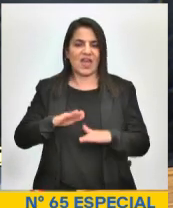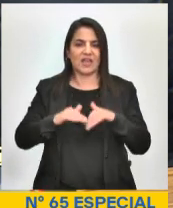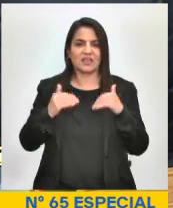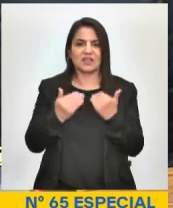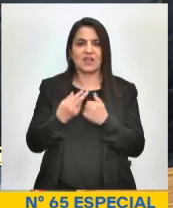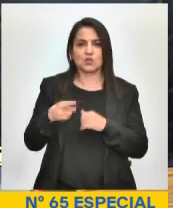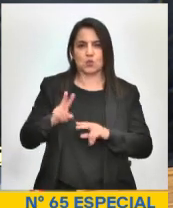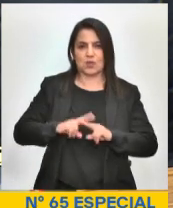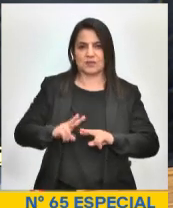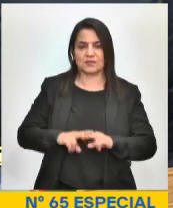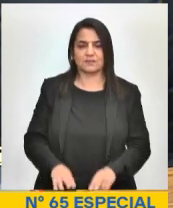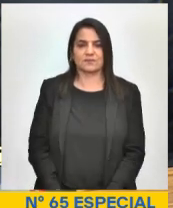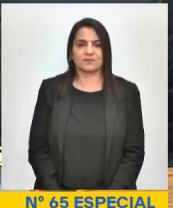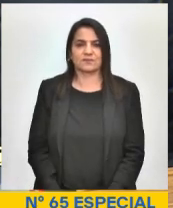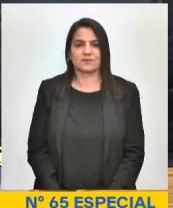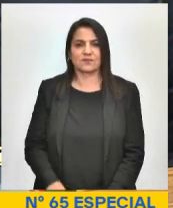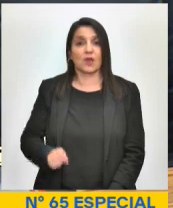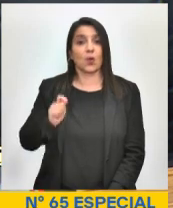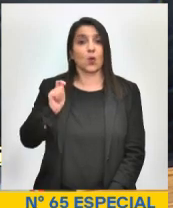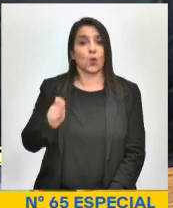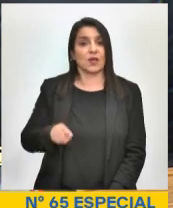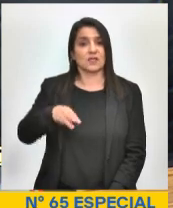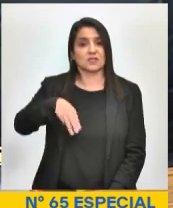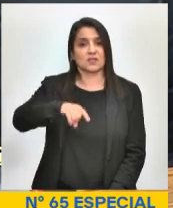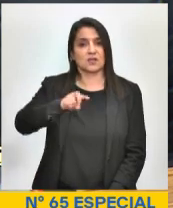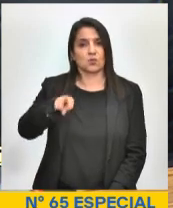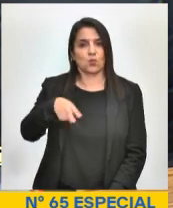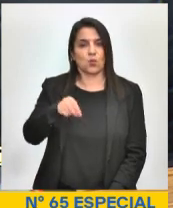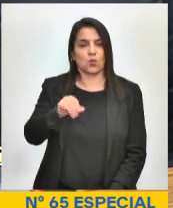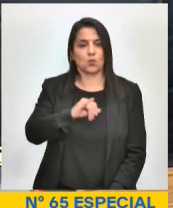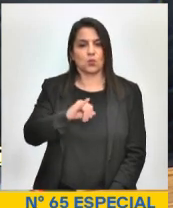actuar. El hecho de que el juez Muñoz